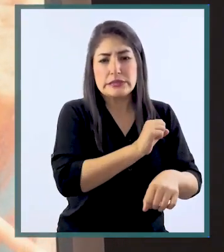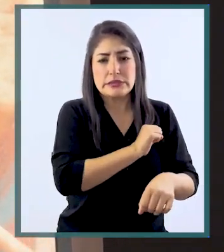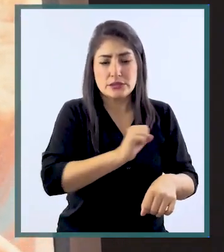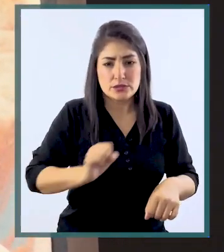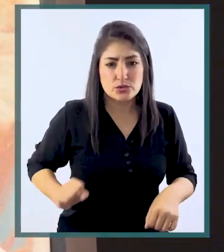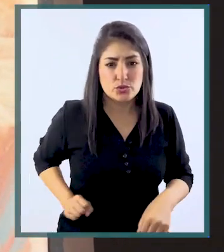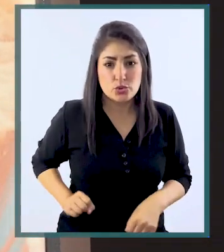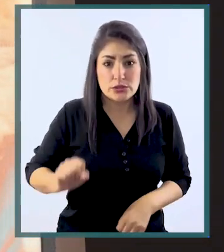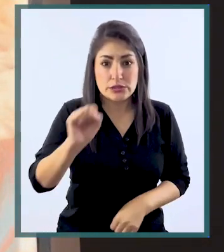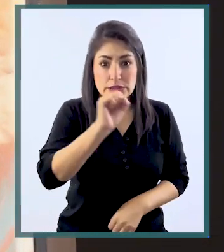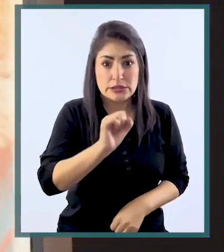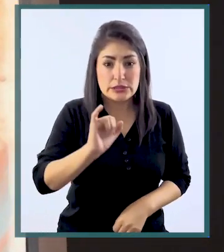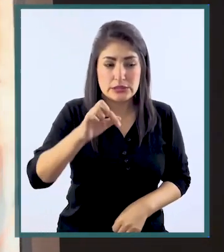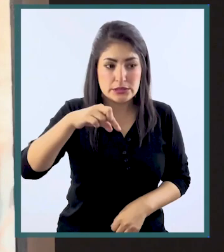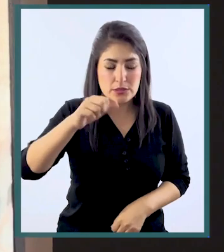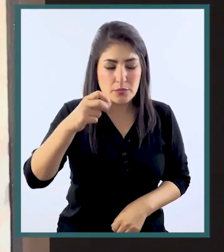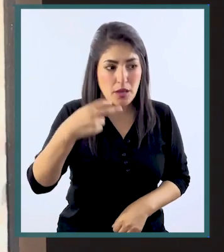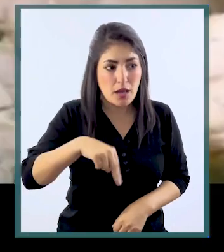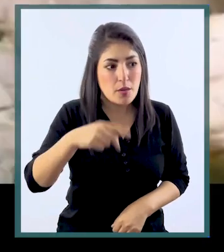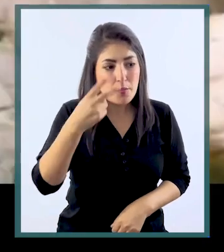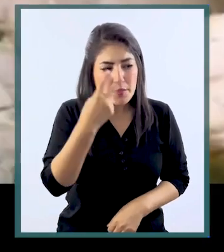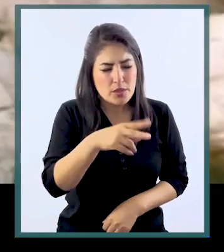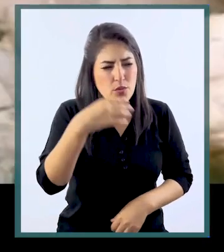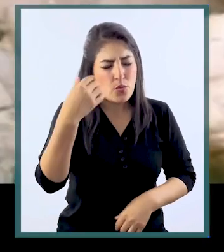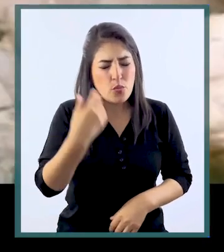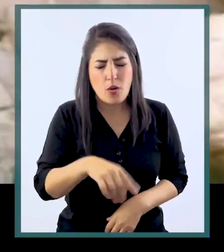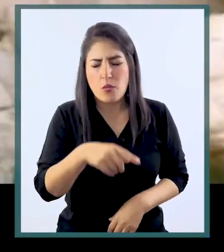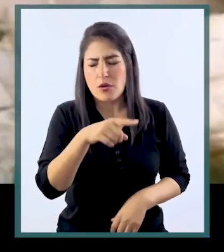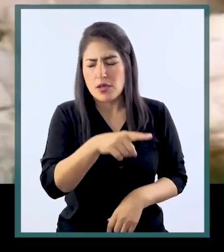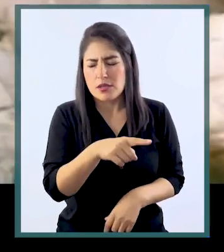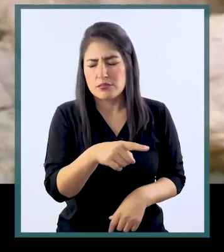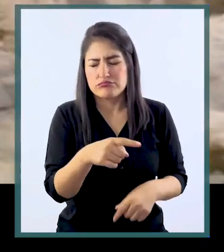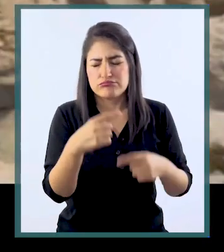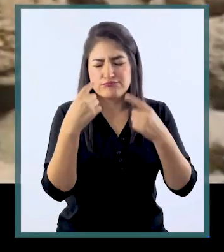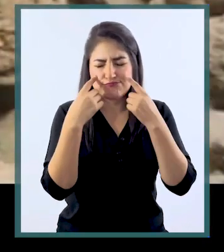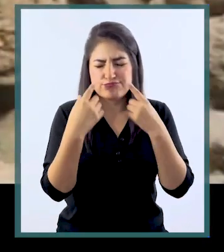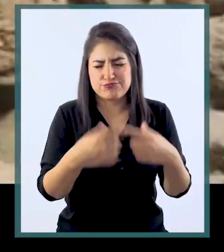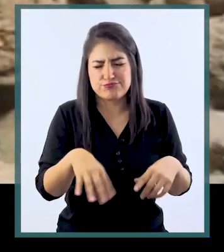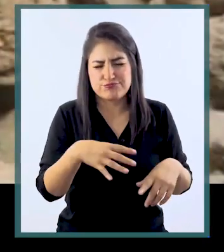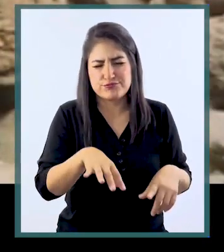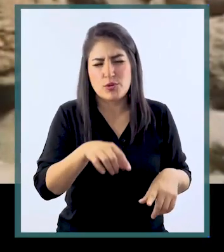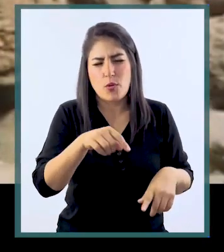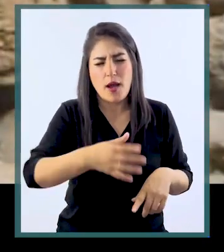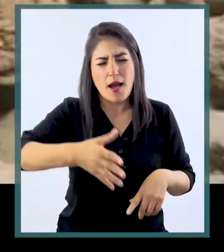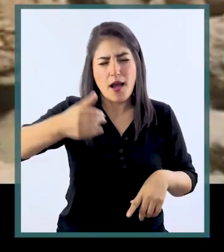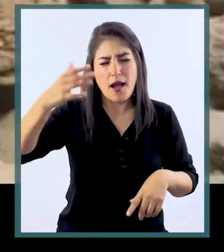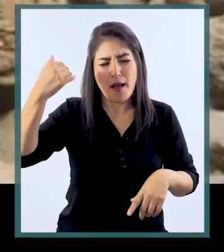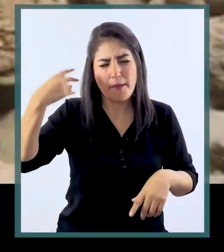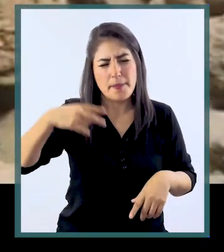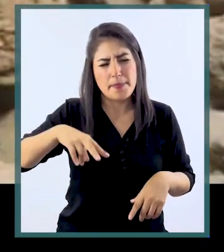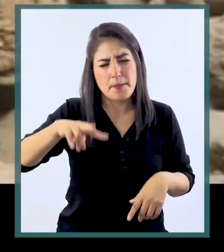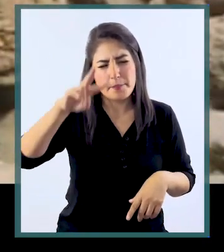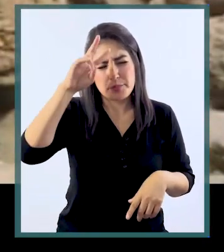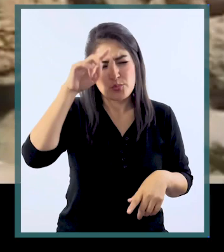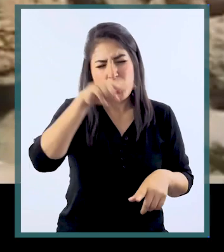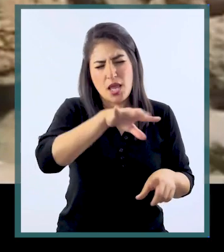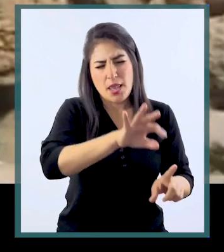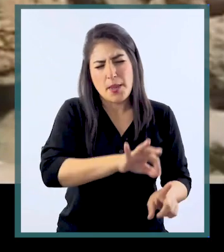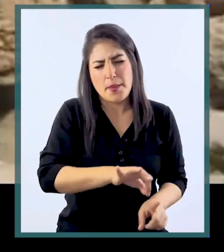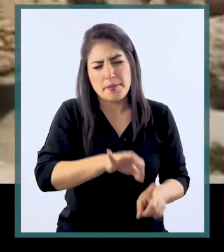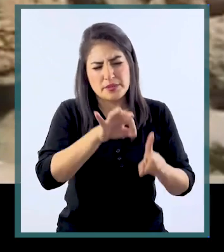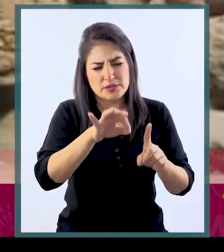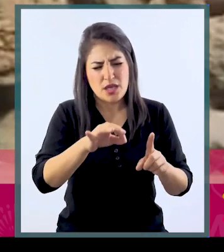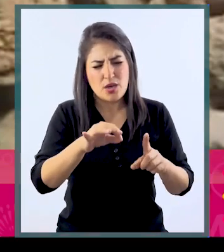permitió constatar que estamos frente a la tumba de uno de los personajes más importantes del antiguo Perú.